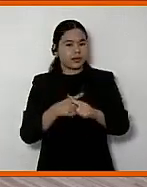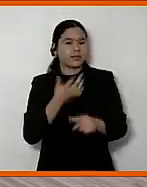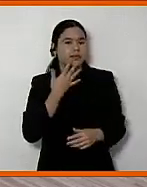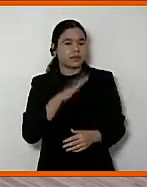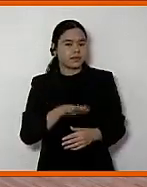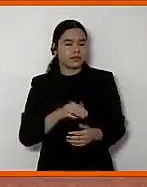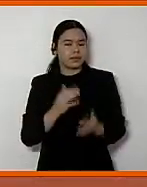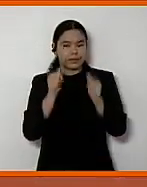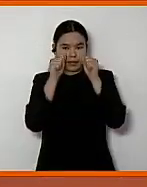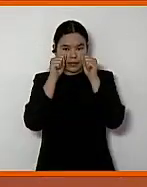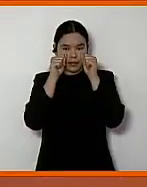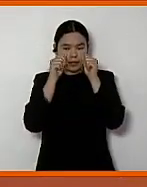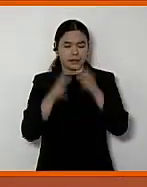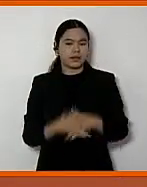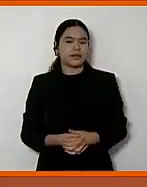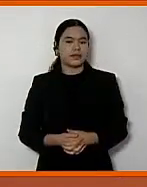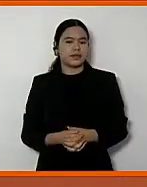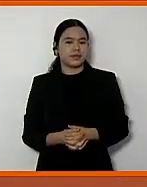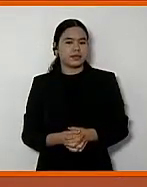es